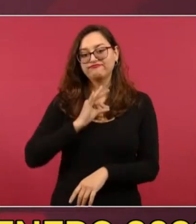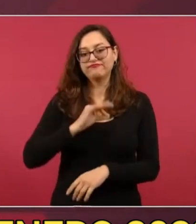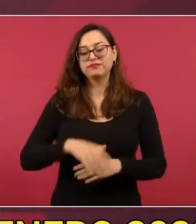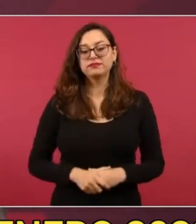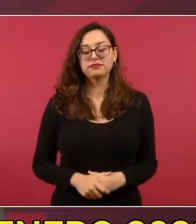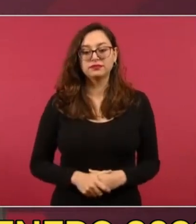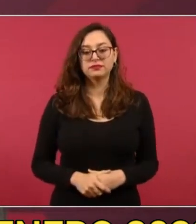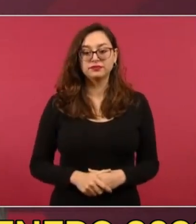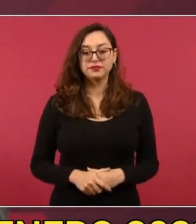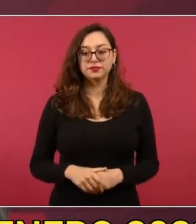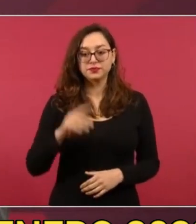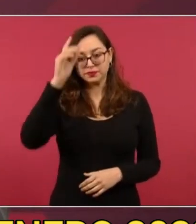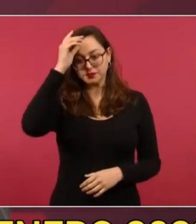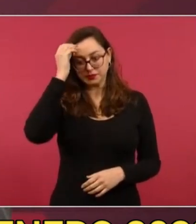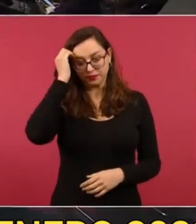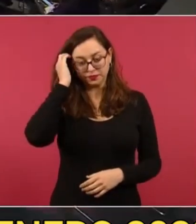Porque esta es